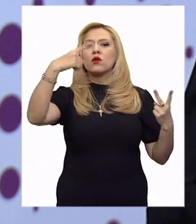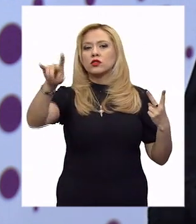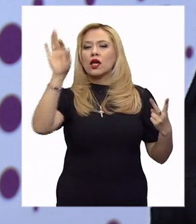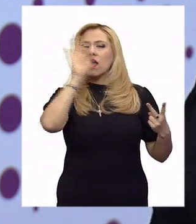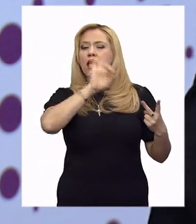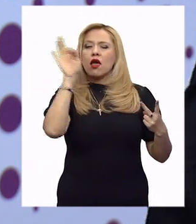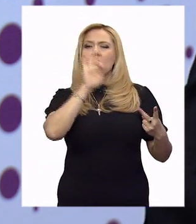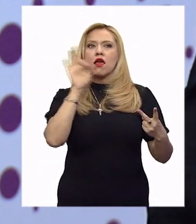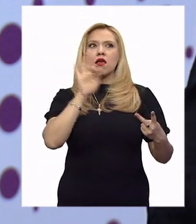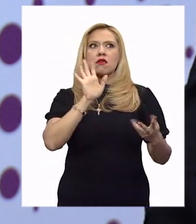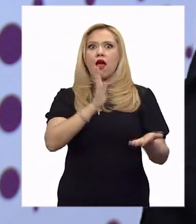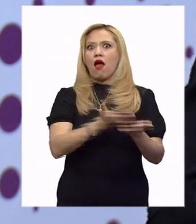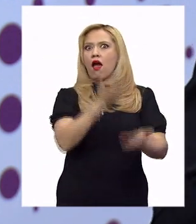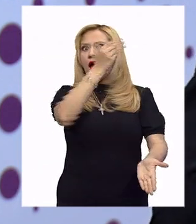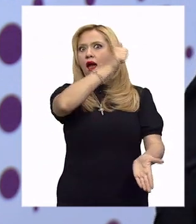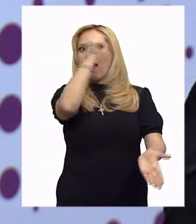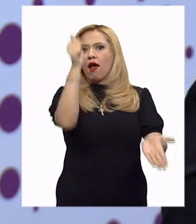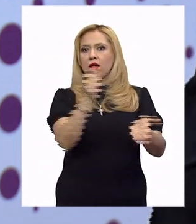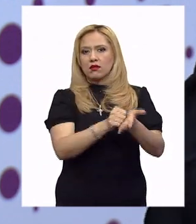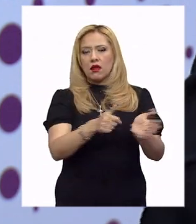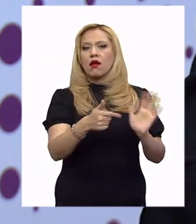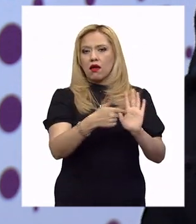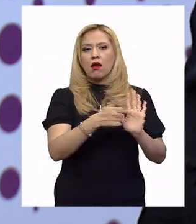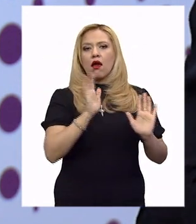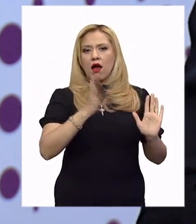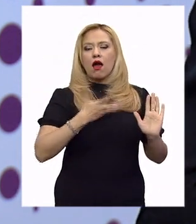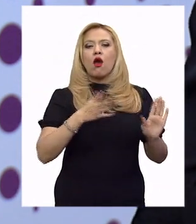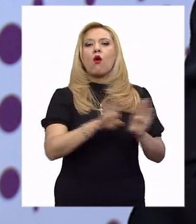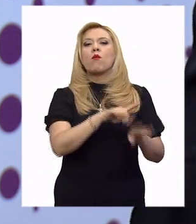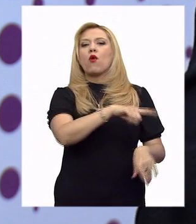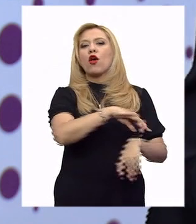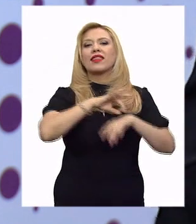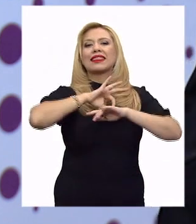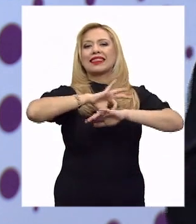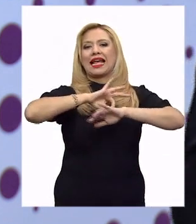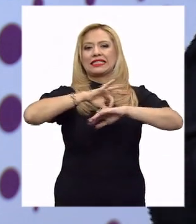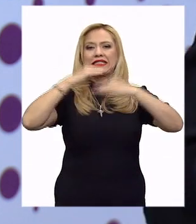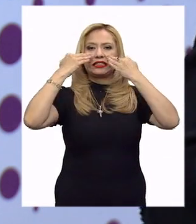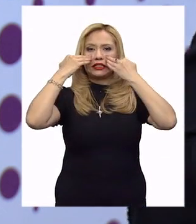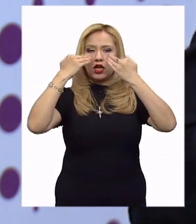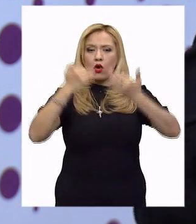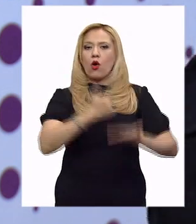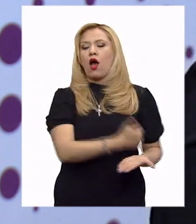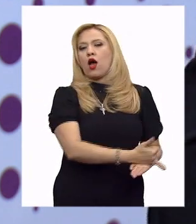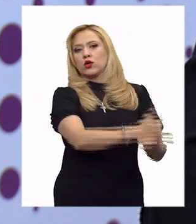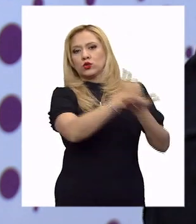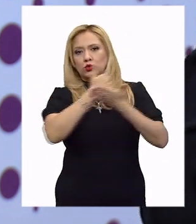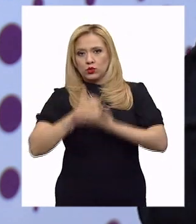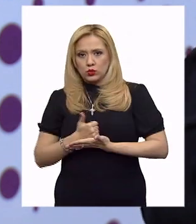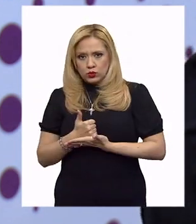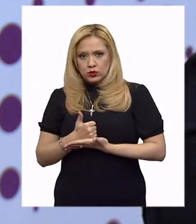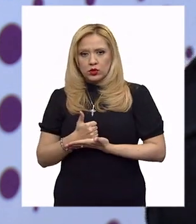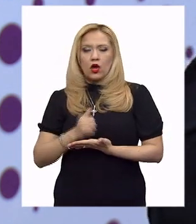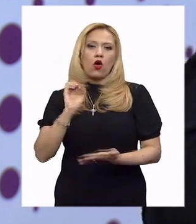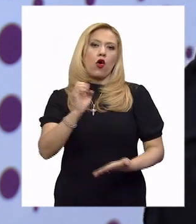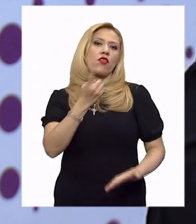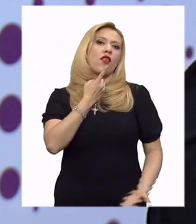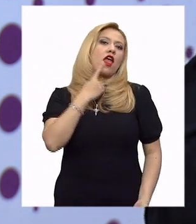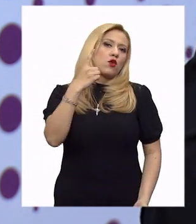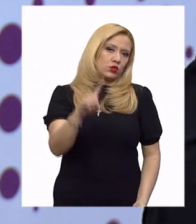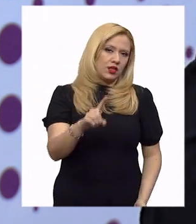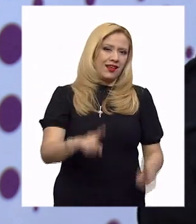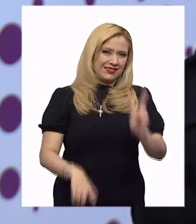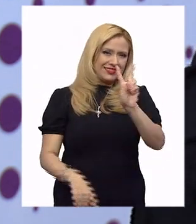penal, justo lo enmarca como testigo colaborador. El testigo colaborador o denunciante, parte